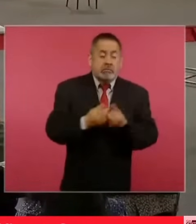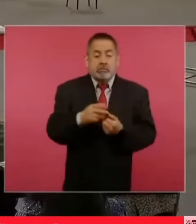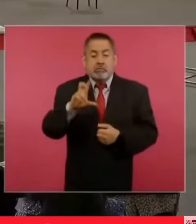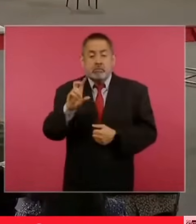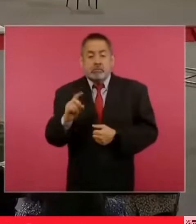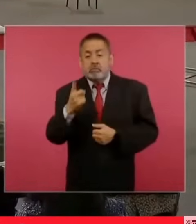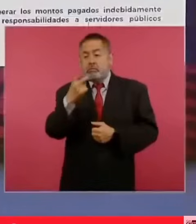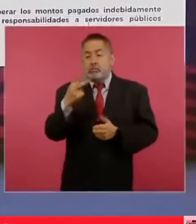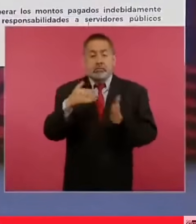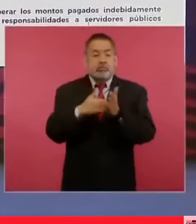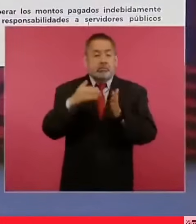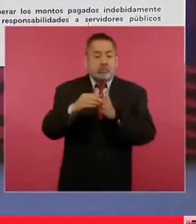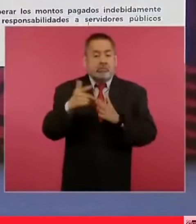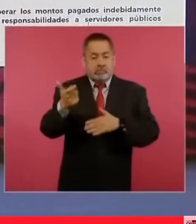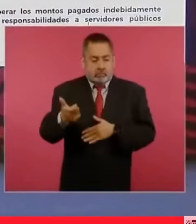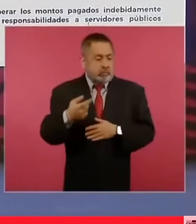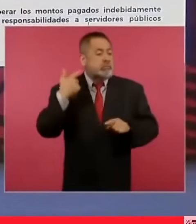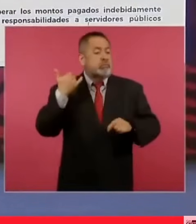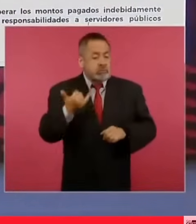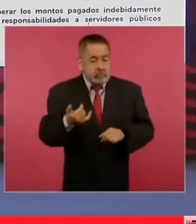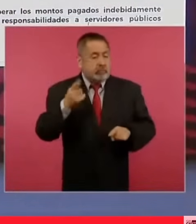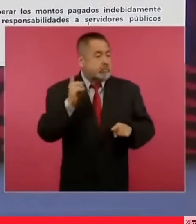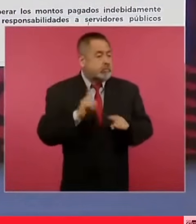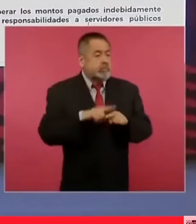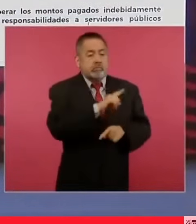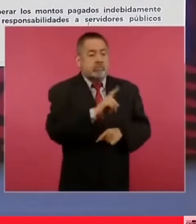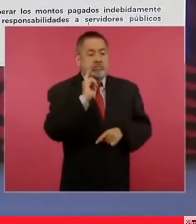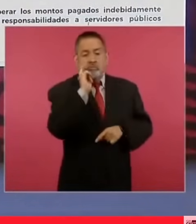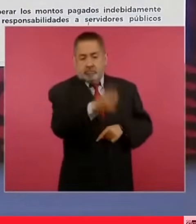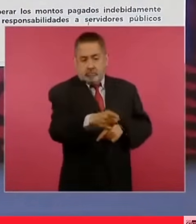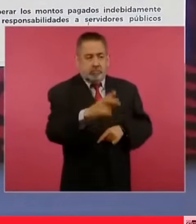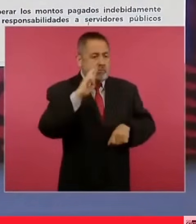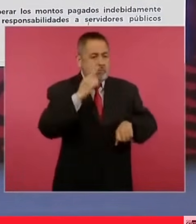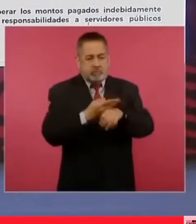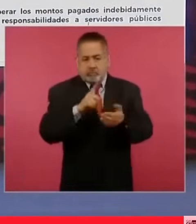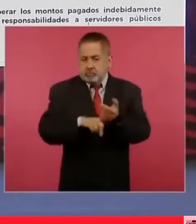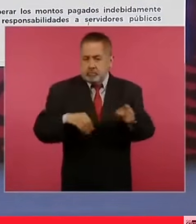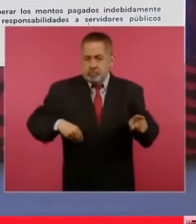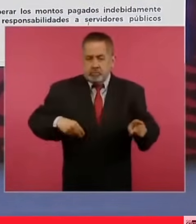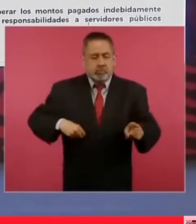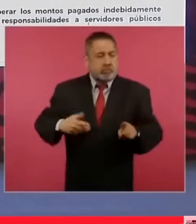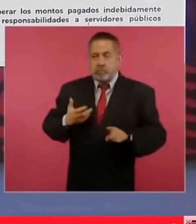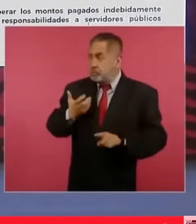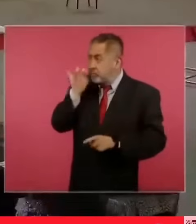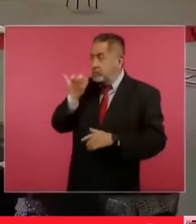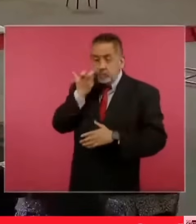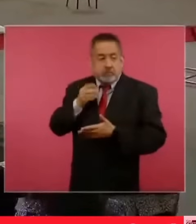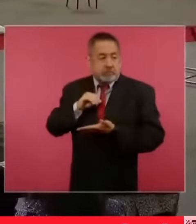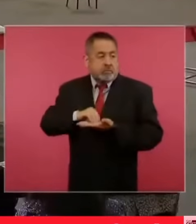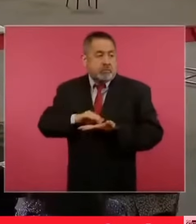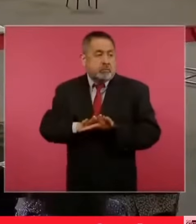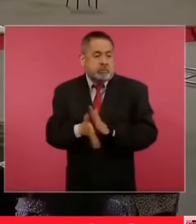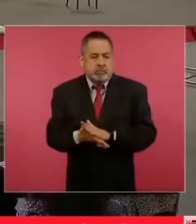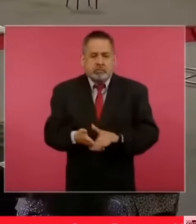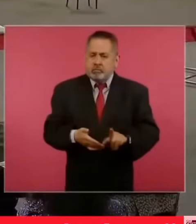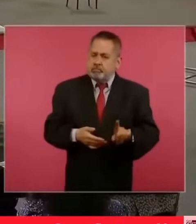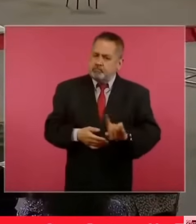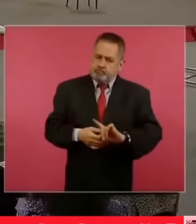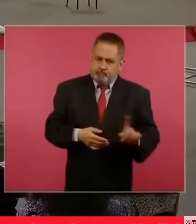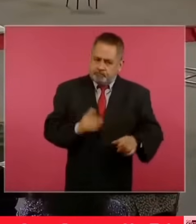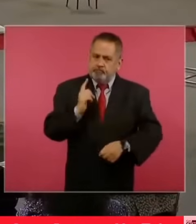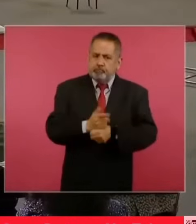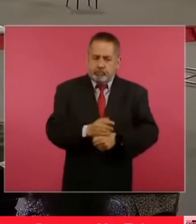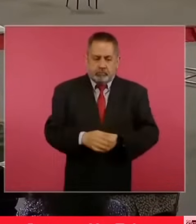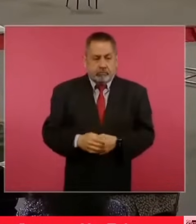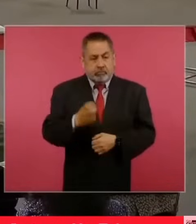pesos, así como fincar responsabilidades a servidores públicos involucrados. Este es un